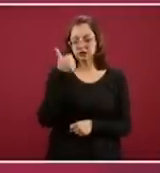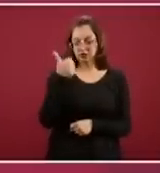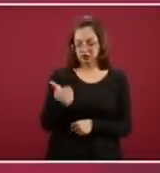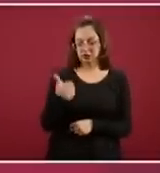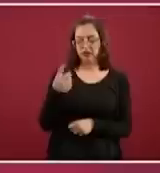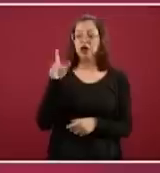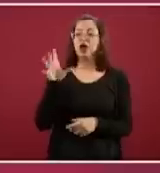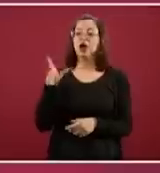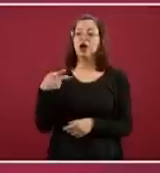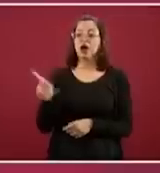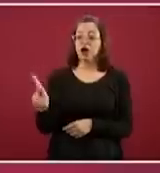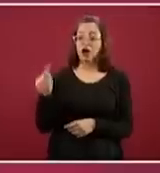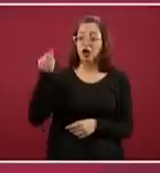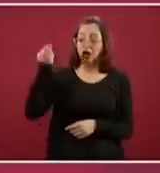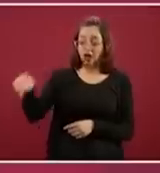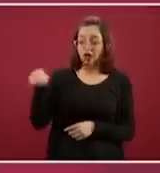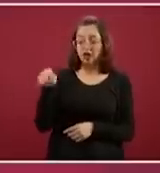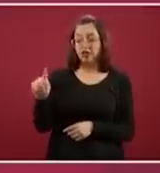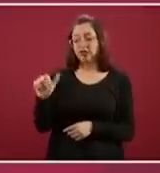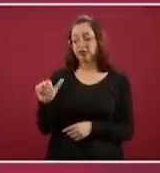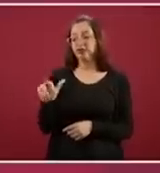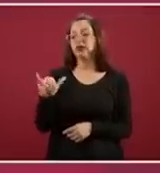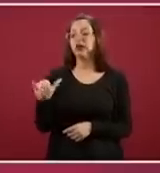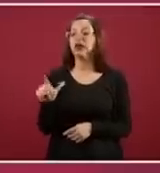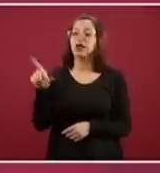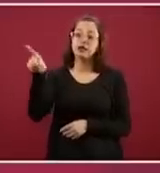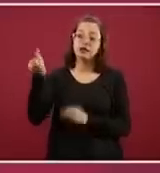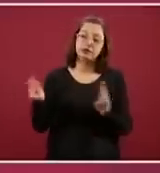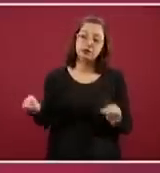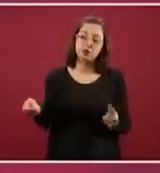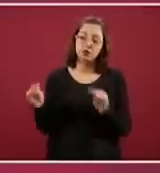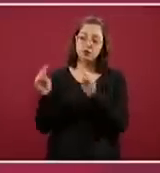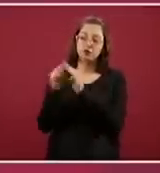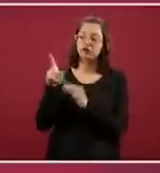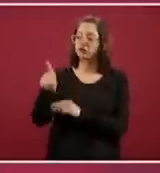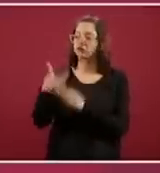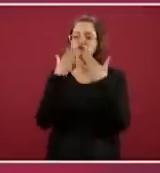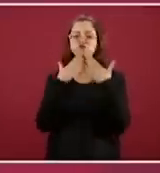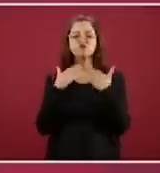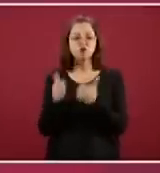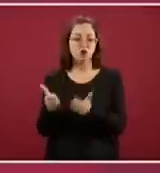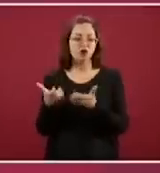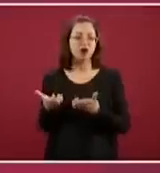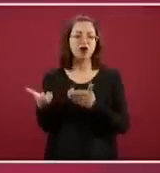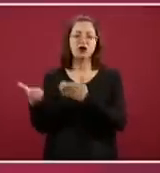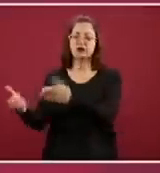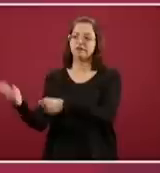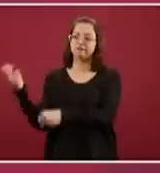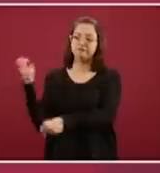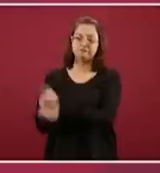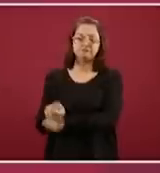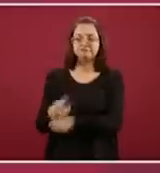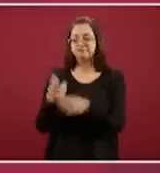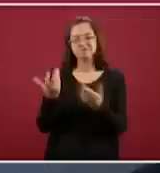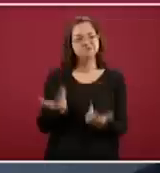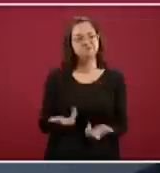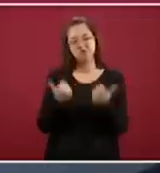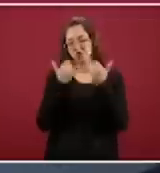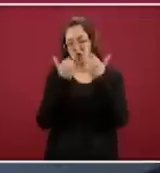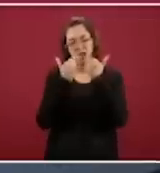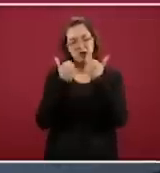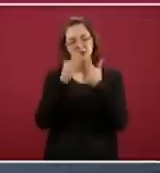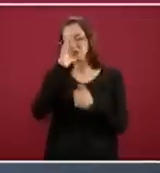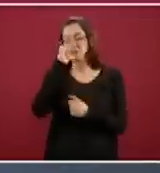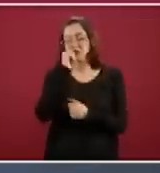Tarjea, que está en la sierra, no tiene camino pavimentado a su cabecera